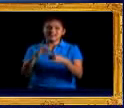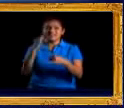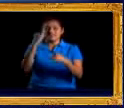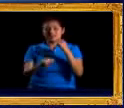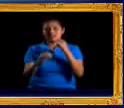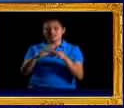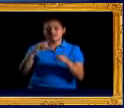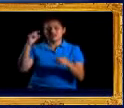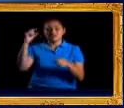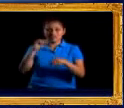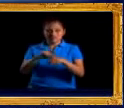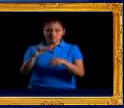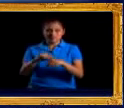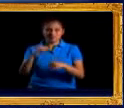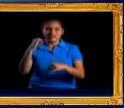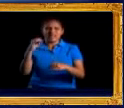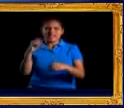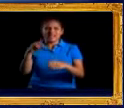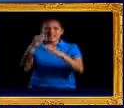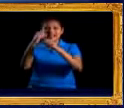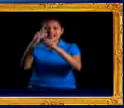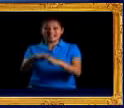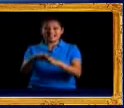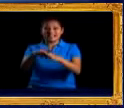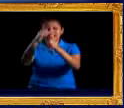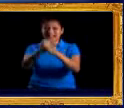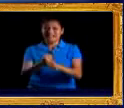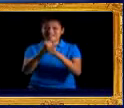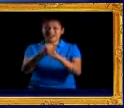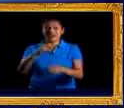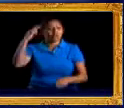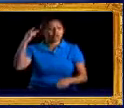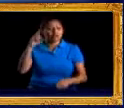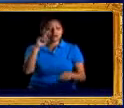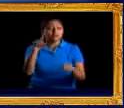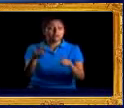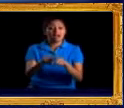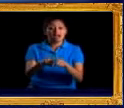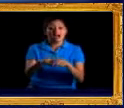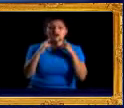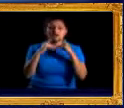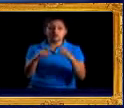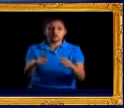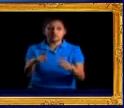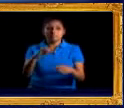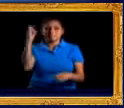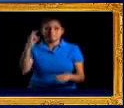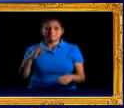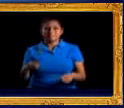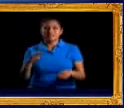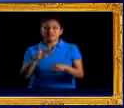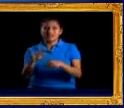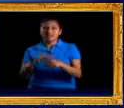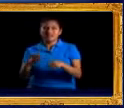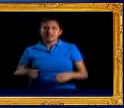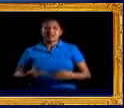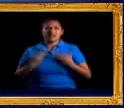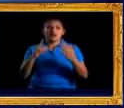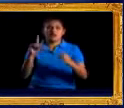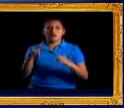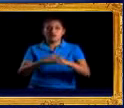tiempos. El jinete del caballo negro también está anunciando la unción tardía, que le dará una cosecha